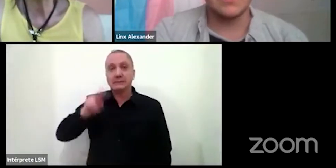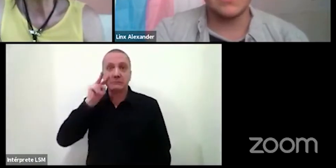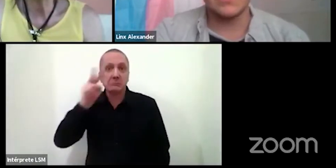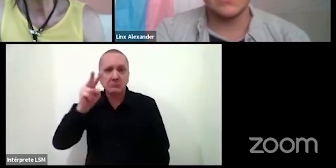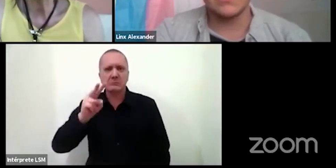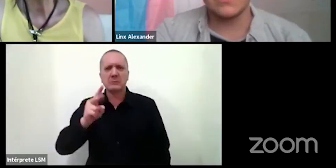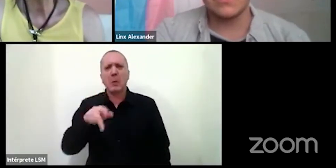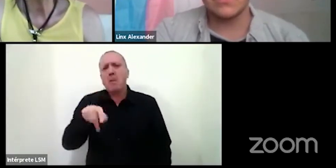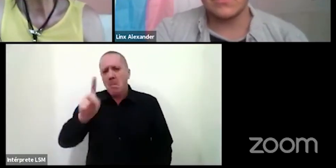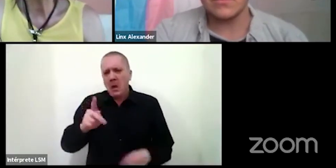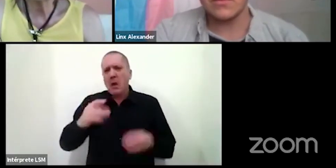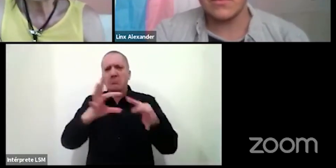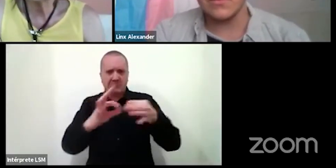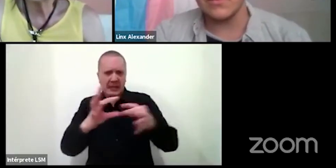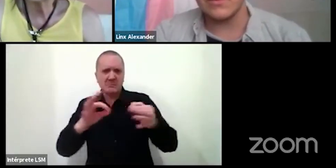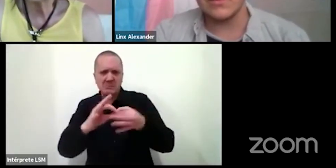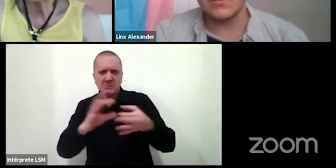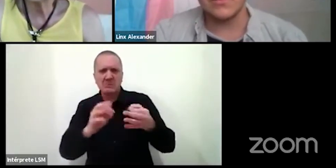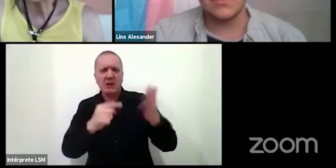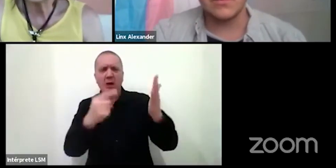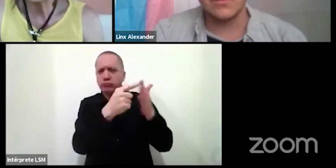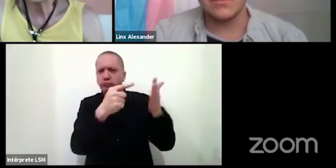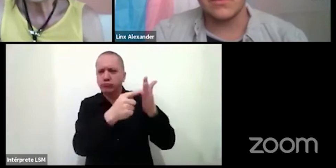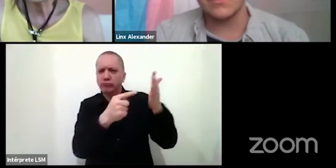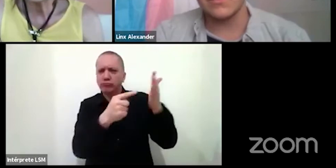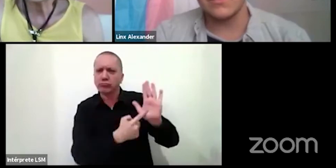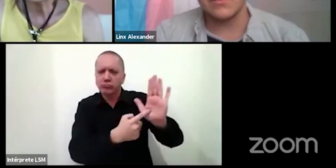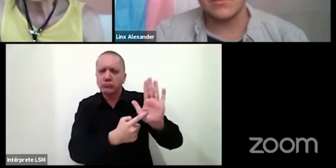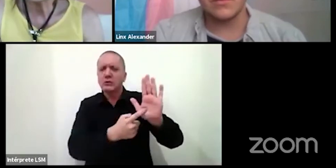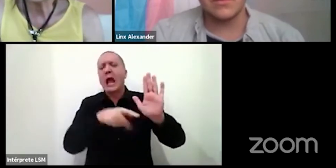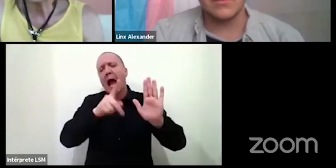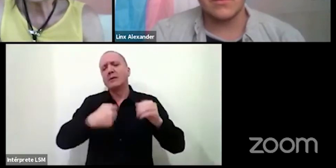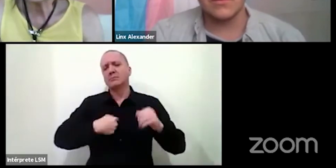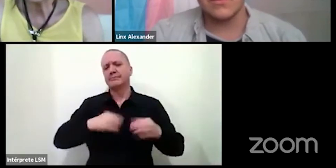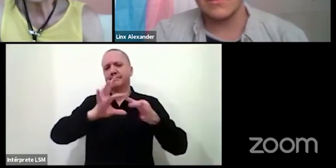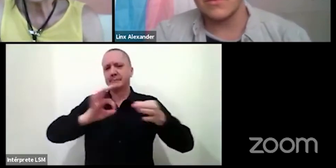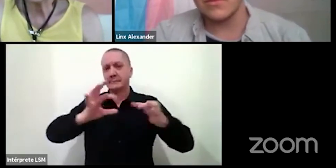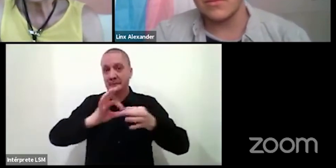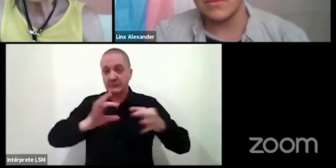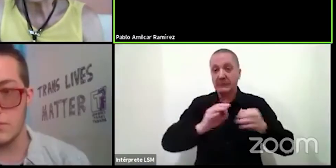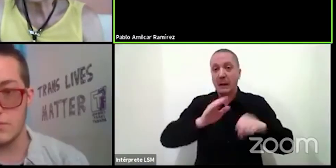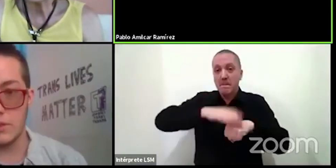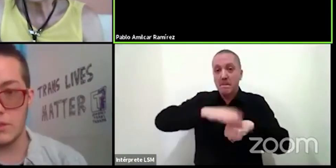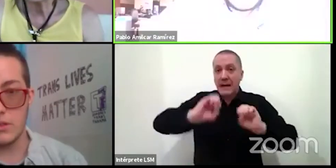los datos que han podido relevar para poder transmitir de una manera más específica